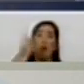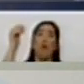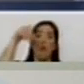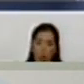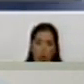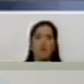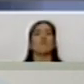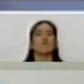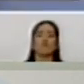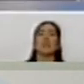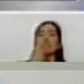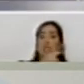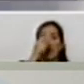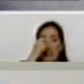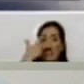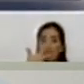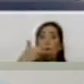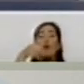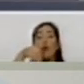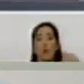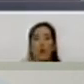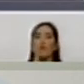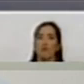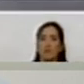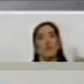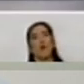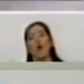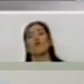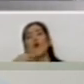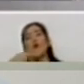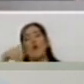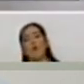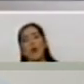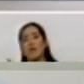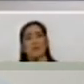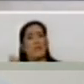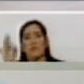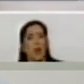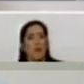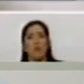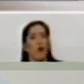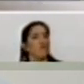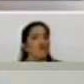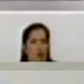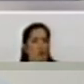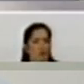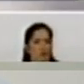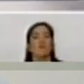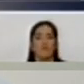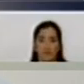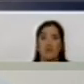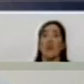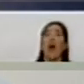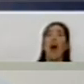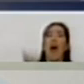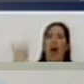votos positivos, solo 6 votos negativos. Fíjese que aquella resolución de hace un año tenía 11 votos negativos, hoy solo